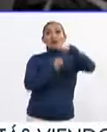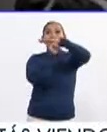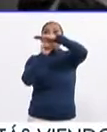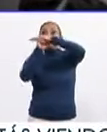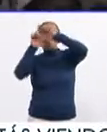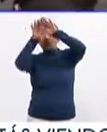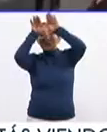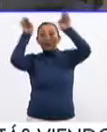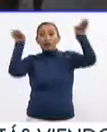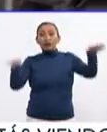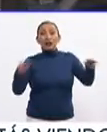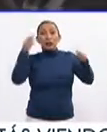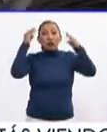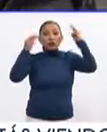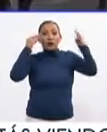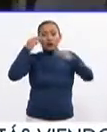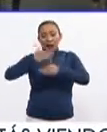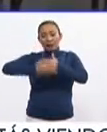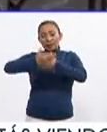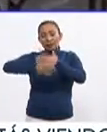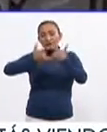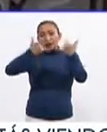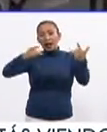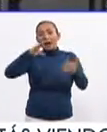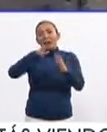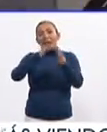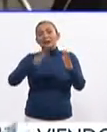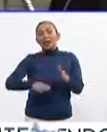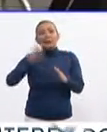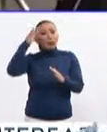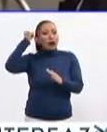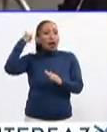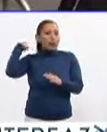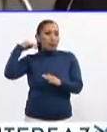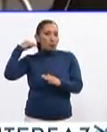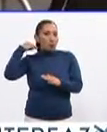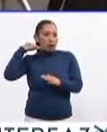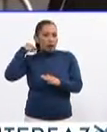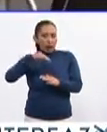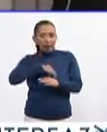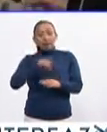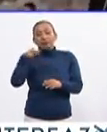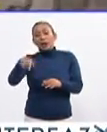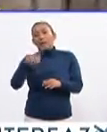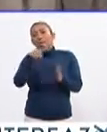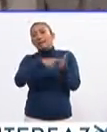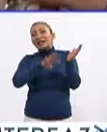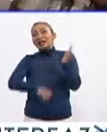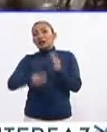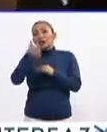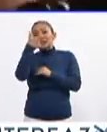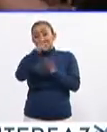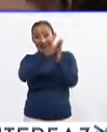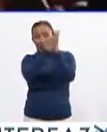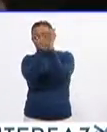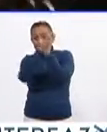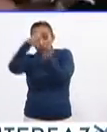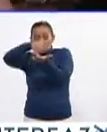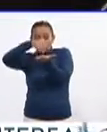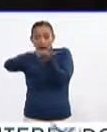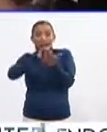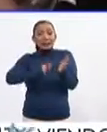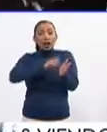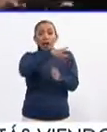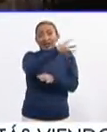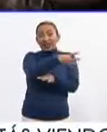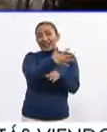del fondo conventual del Museo y Archivo Histórico Casa de Morelos en Morelia, Michoacán, integrado por 1.507 volúmenes impresos entre los